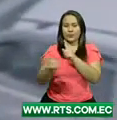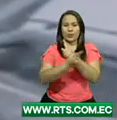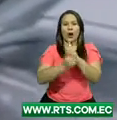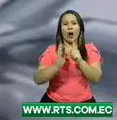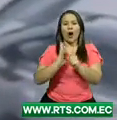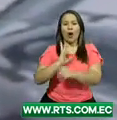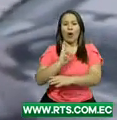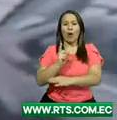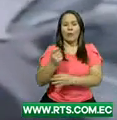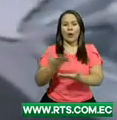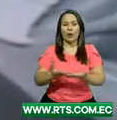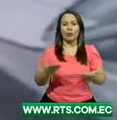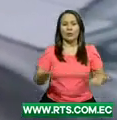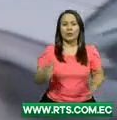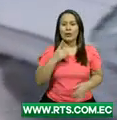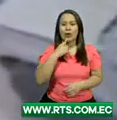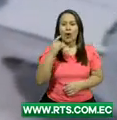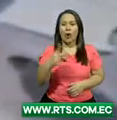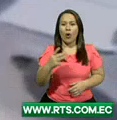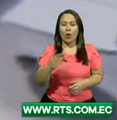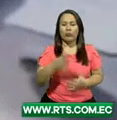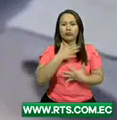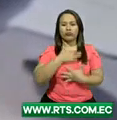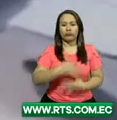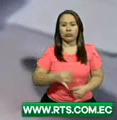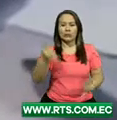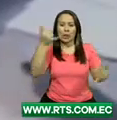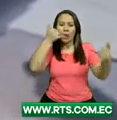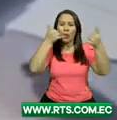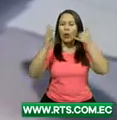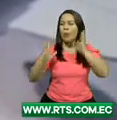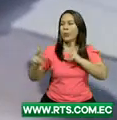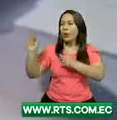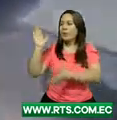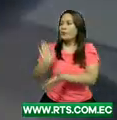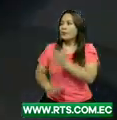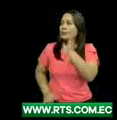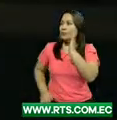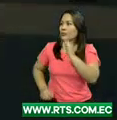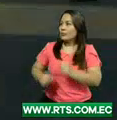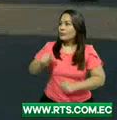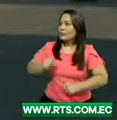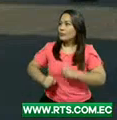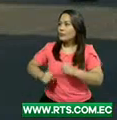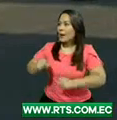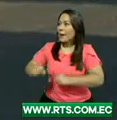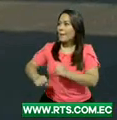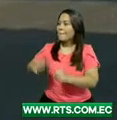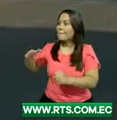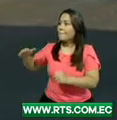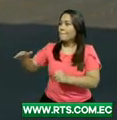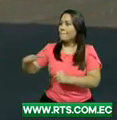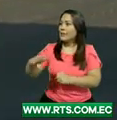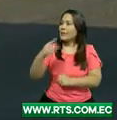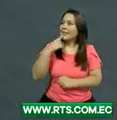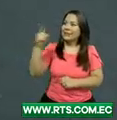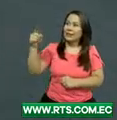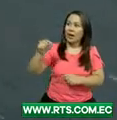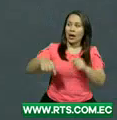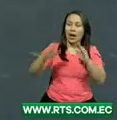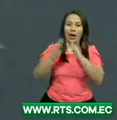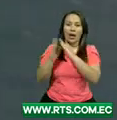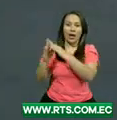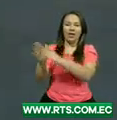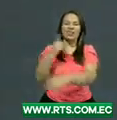sustraen los objetos de valor y el dinero huyendo rápidamente para algunos de los moradores de la zona este tipo de delitos son